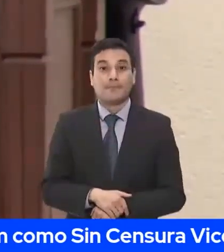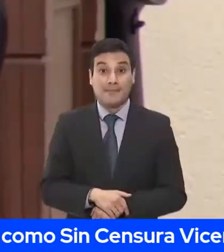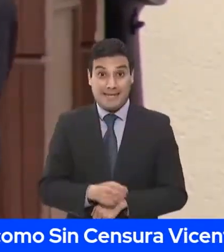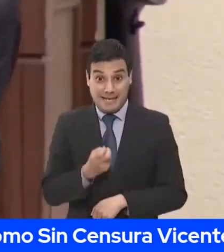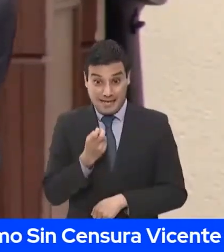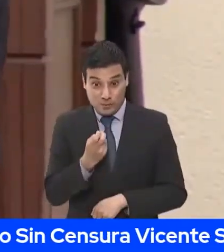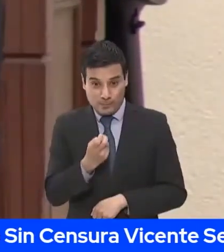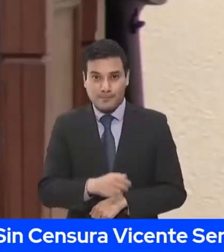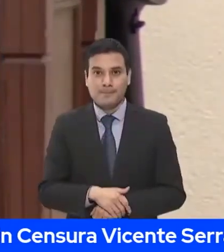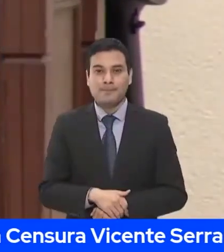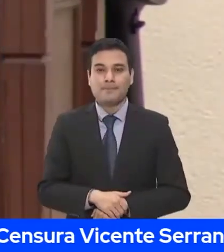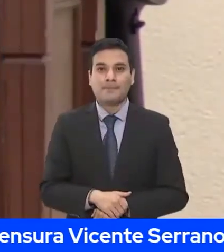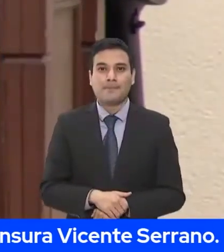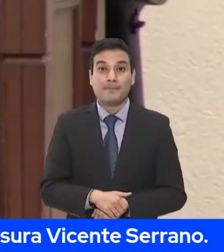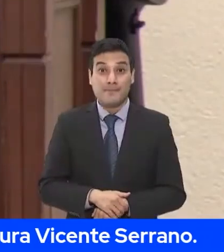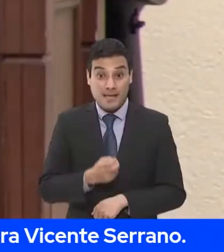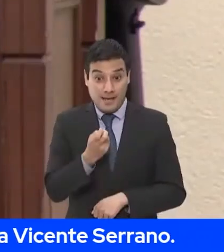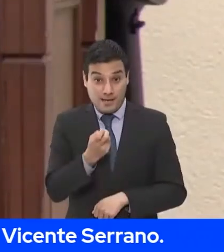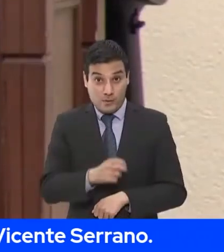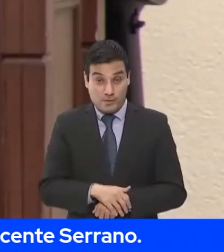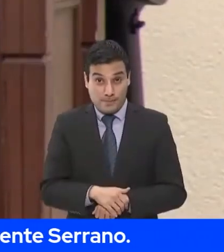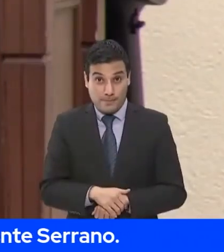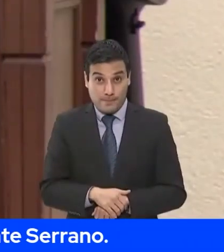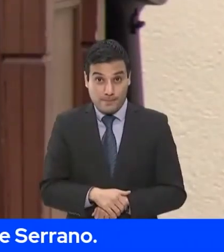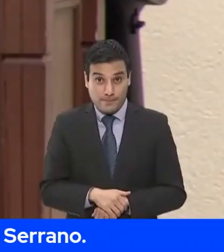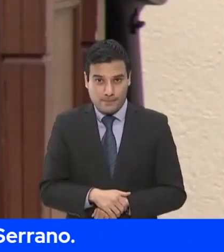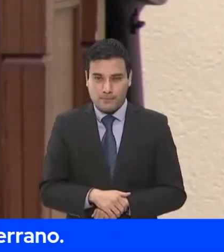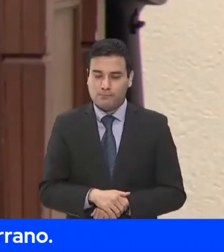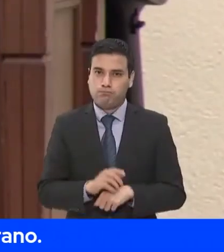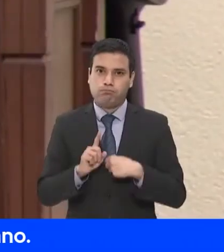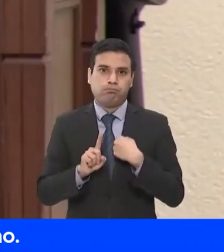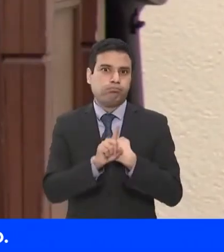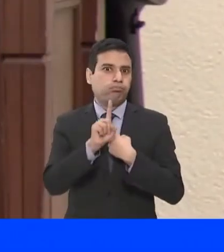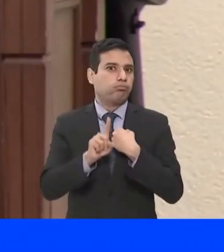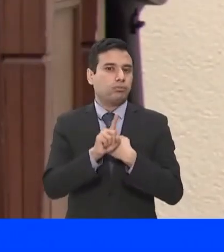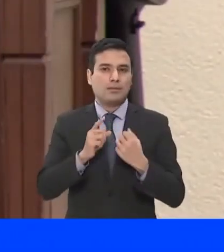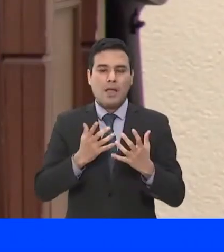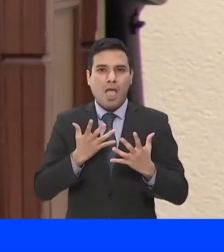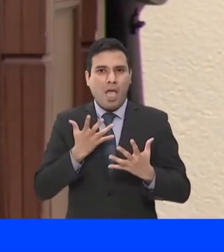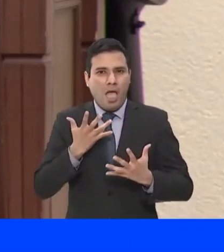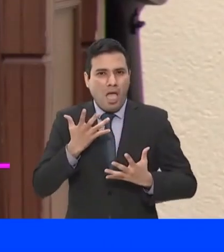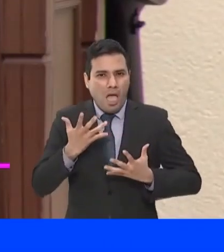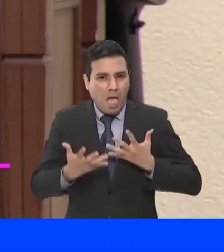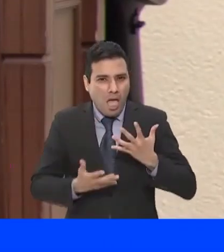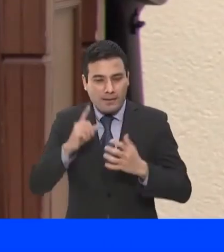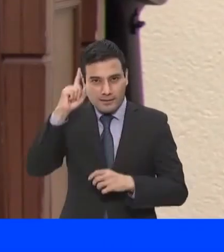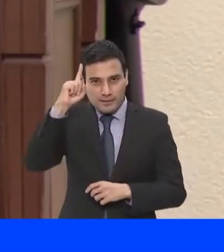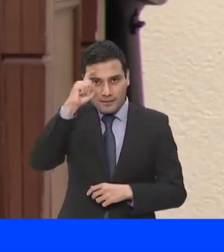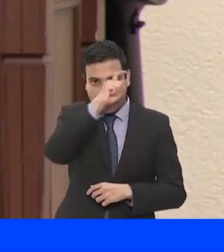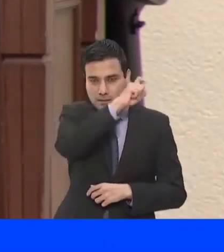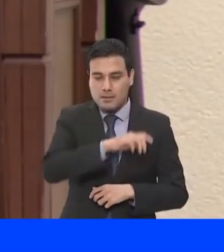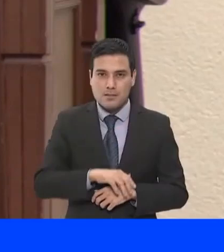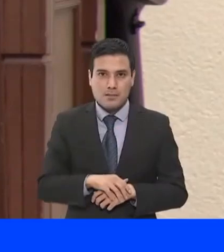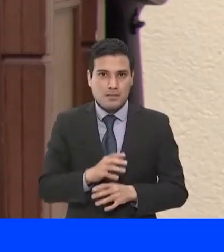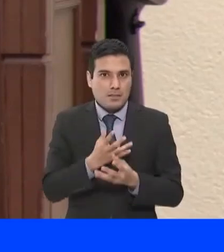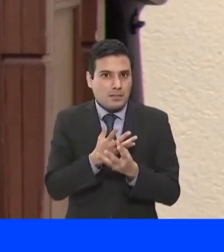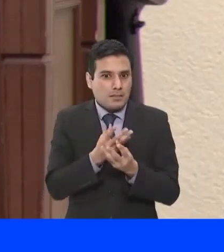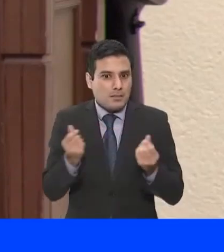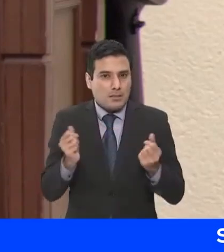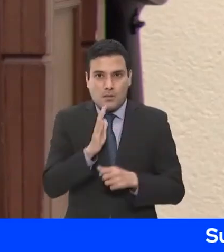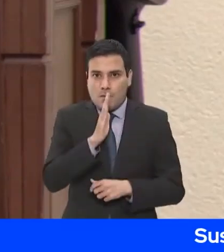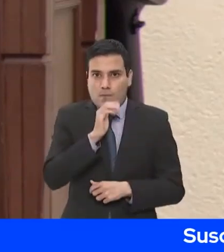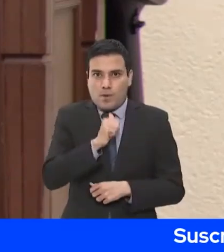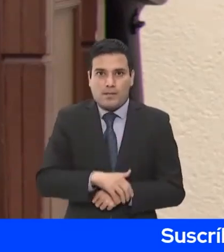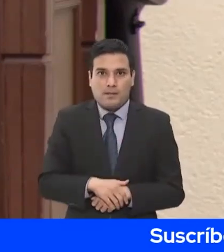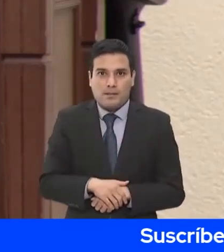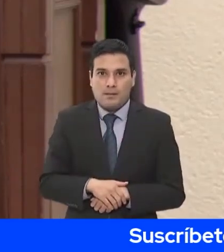procedimiento, pues realmente se va a fortalecer mucho más. Y es a lo que le temen, ¿no? A que realmente